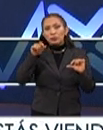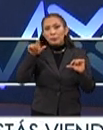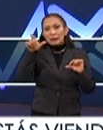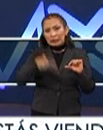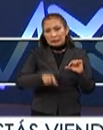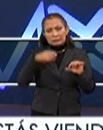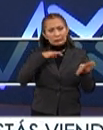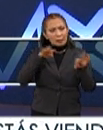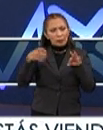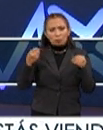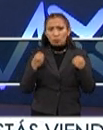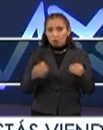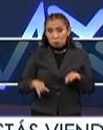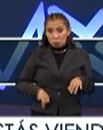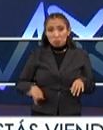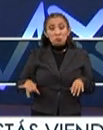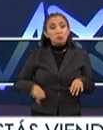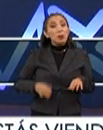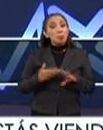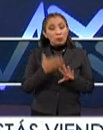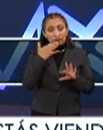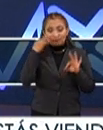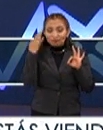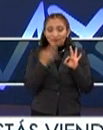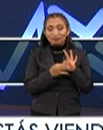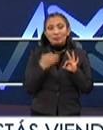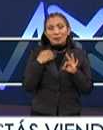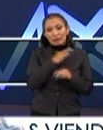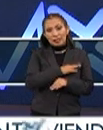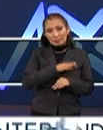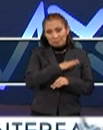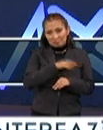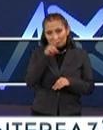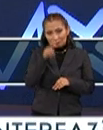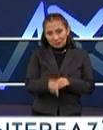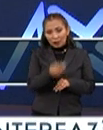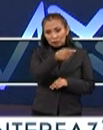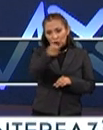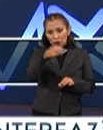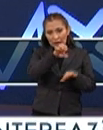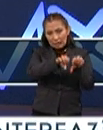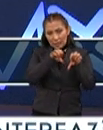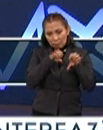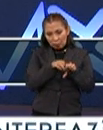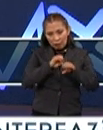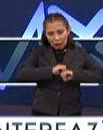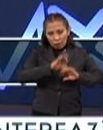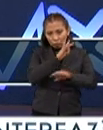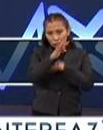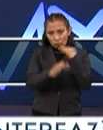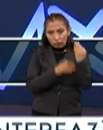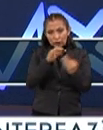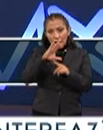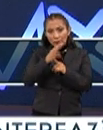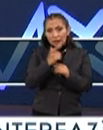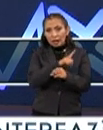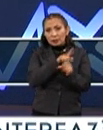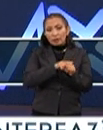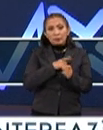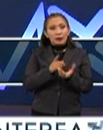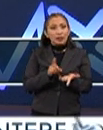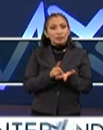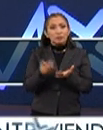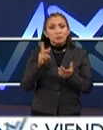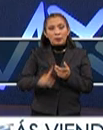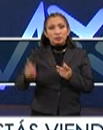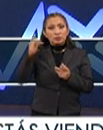atlas.cdi.gov.mx. Un trabajo muy interesante, muy apropiado, oportuno. Felicidades a usted y a todo su equipo, por supuesto, de la Comisión Nacional para el Derecho